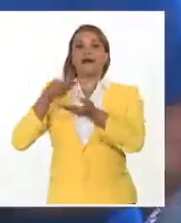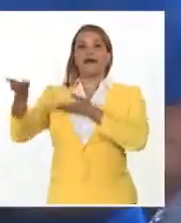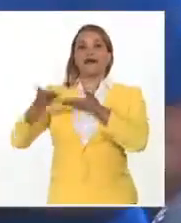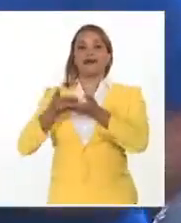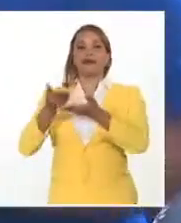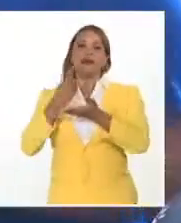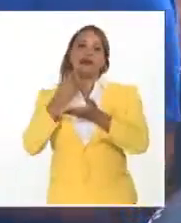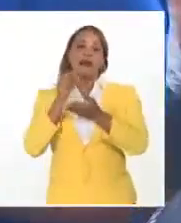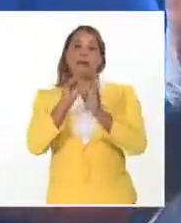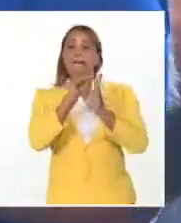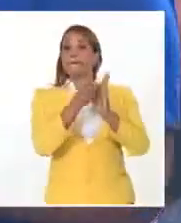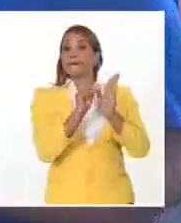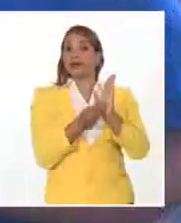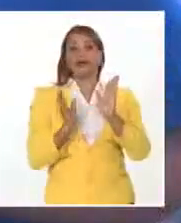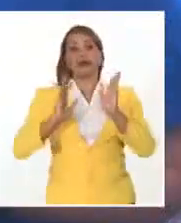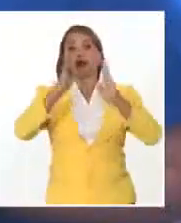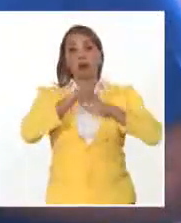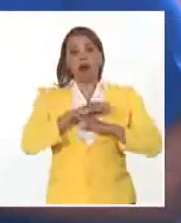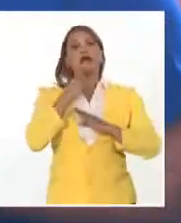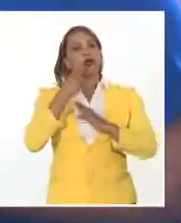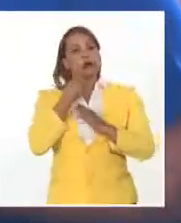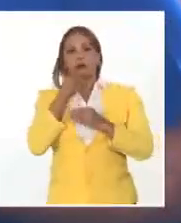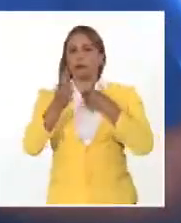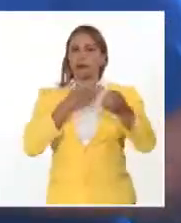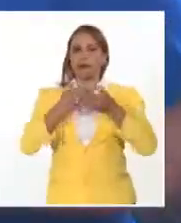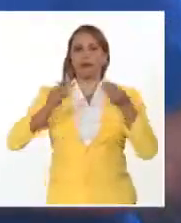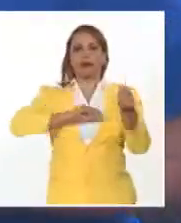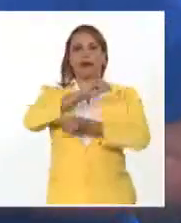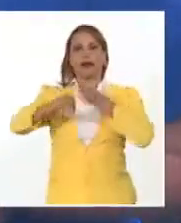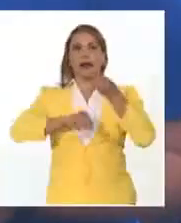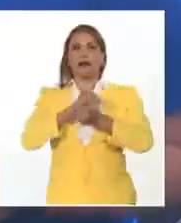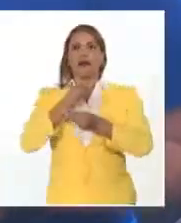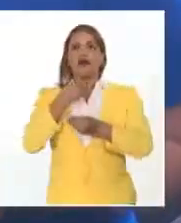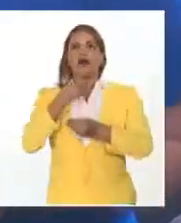Venta minorista, porque lo que nos va quedando de las materias primas que utilizamos